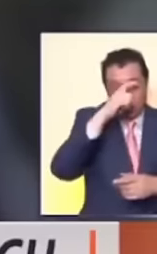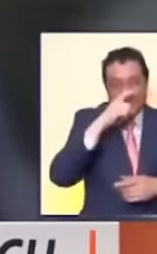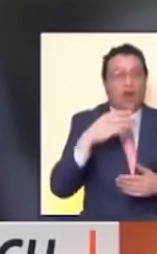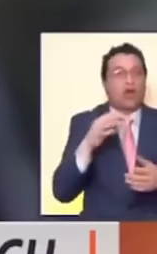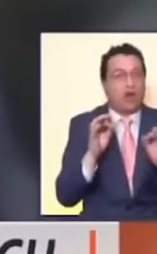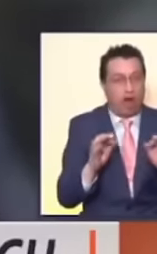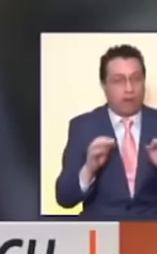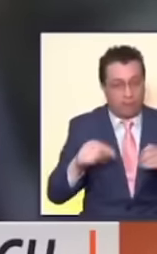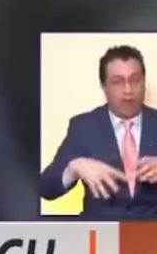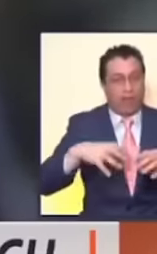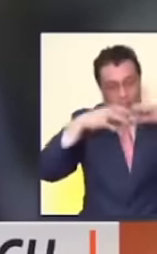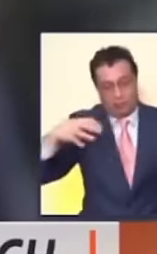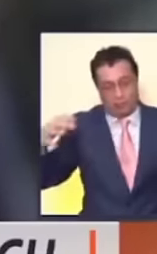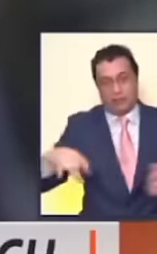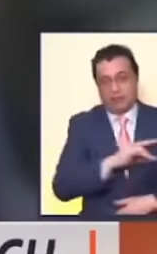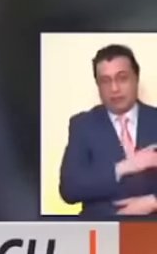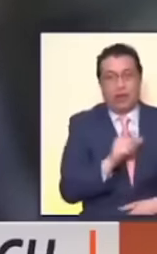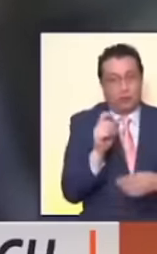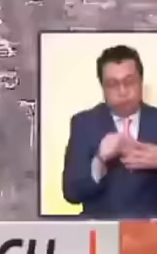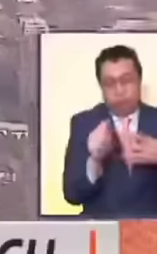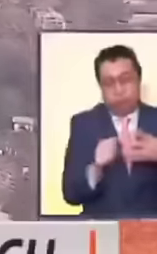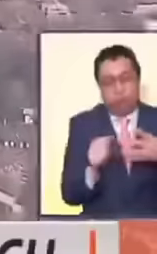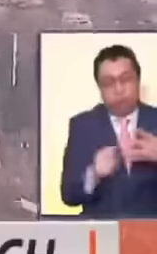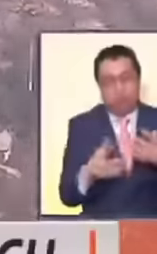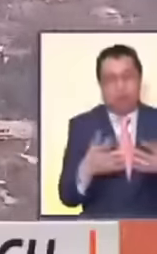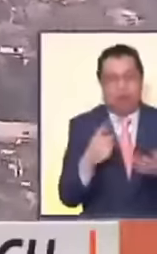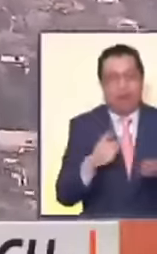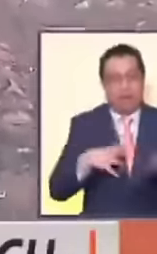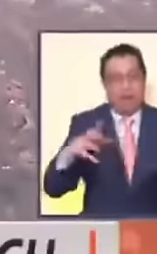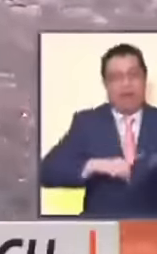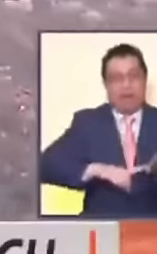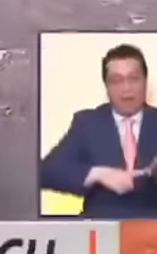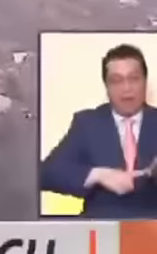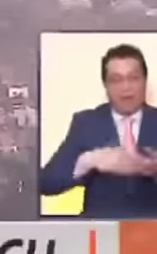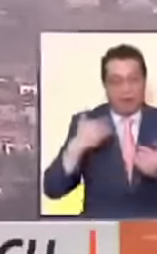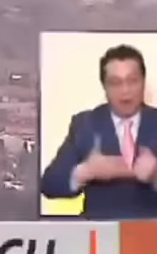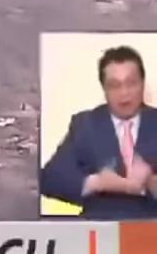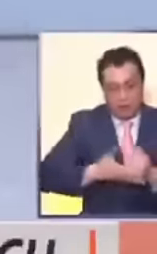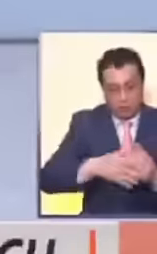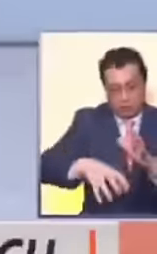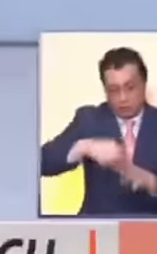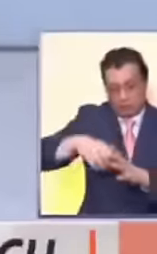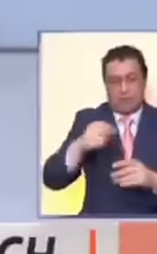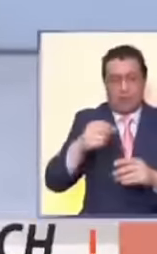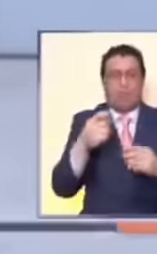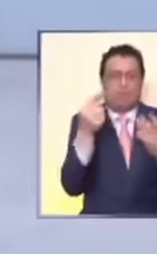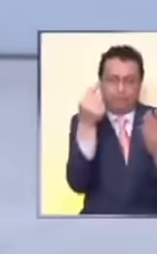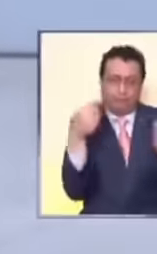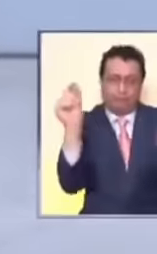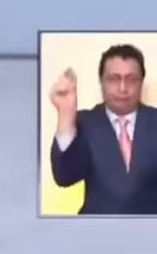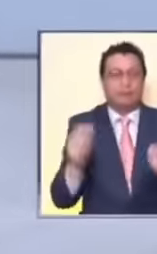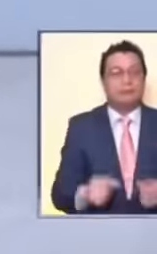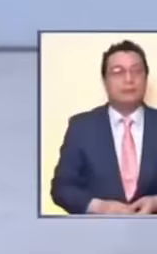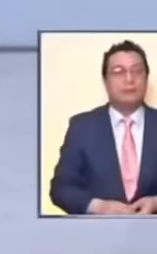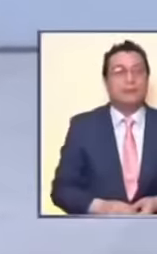las montañas de nuestro país y que requieren de mayor tecnología para efectuar rescates exitosos. Sí, esta aeronave nos va a permitir